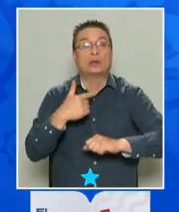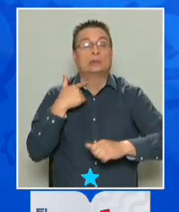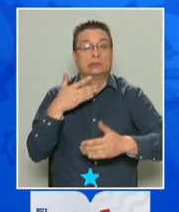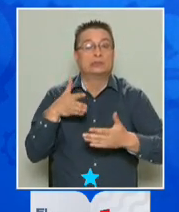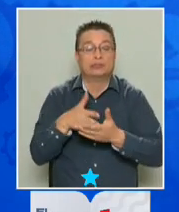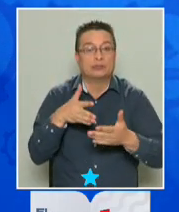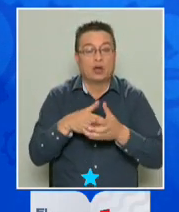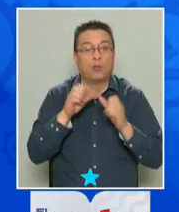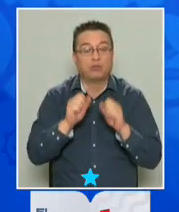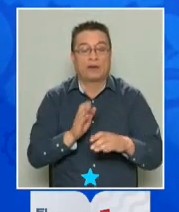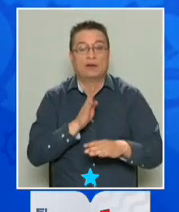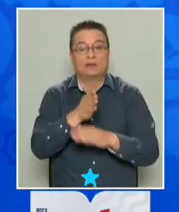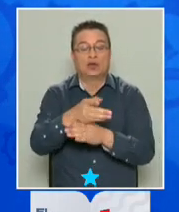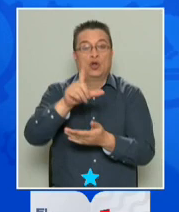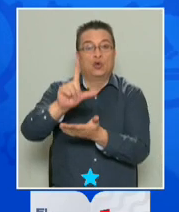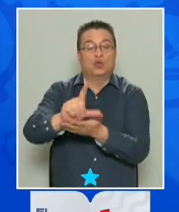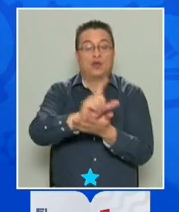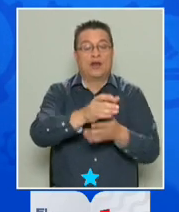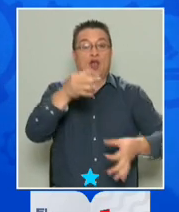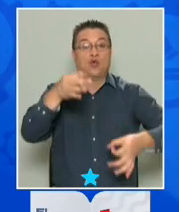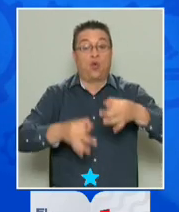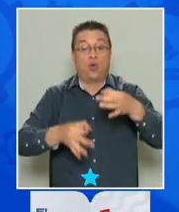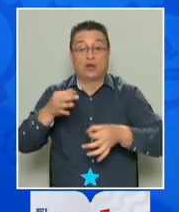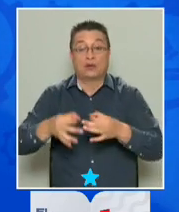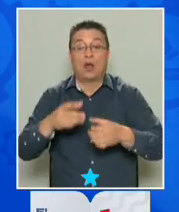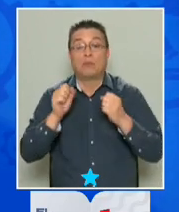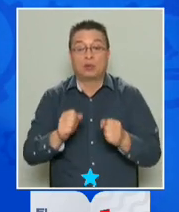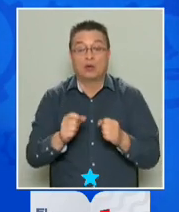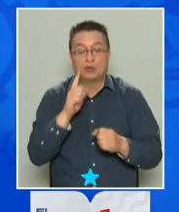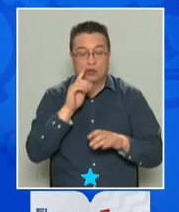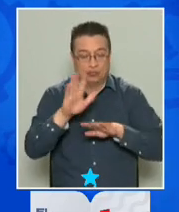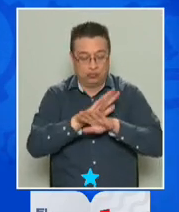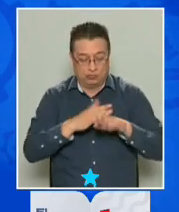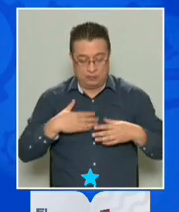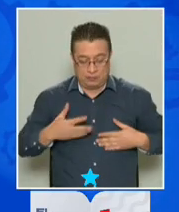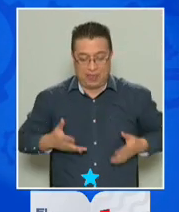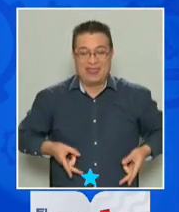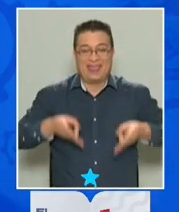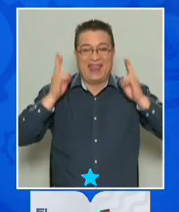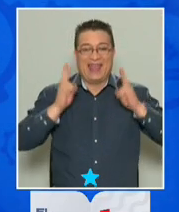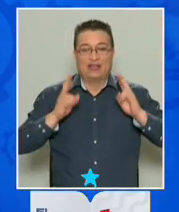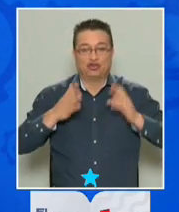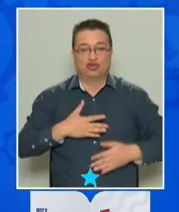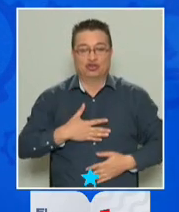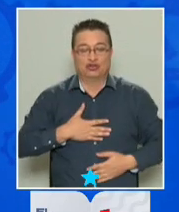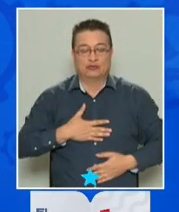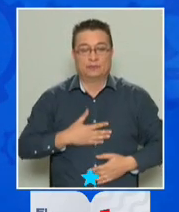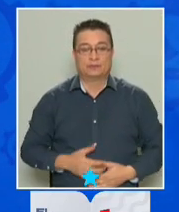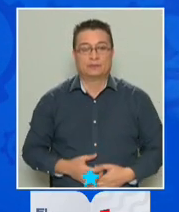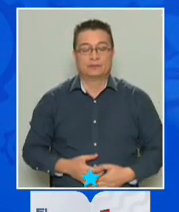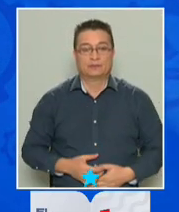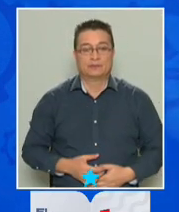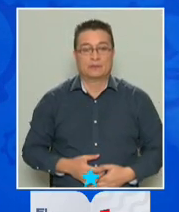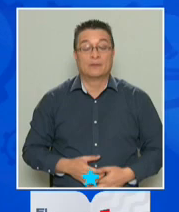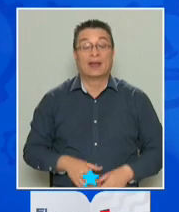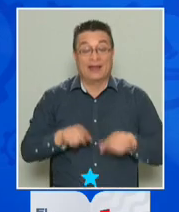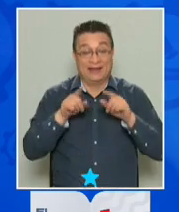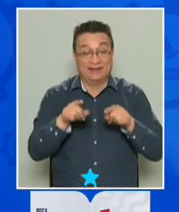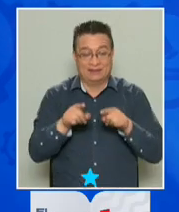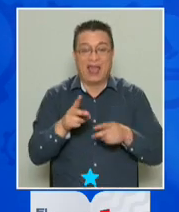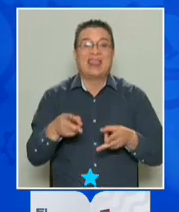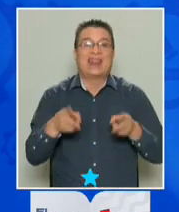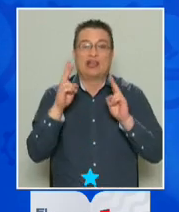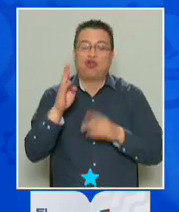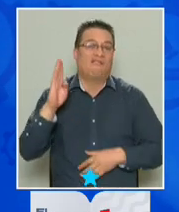posibilidad de acudir a los órganos jurisdiccionales para la tutela y el ejercicio de sus derechos tomás este un derecho básico